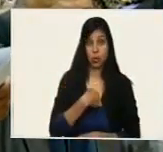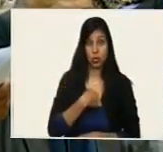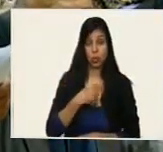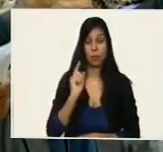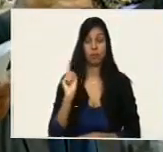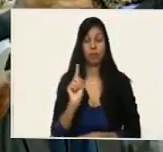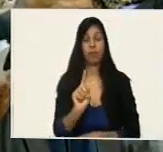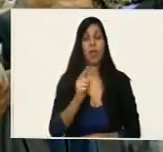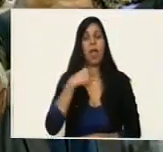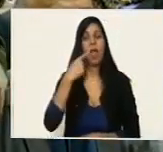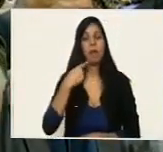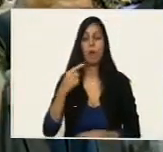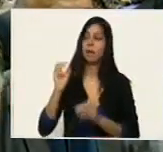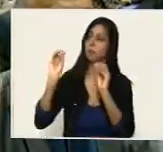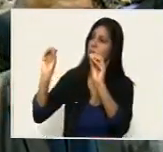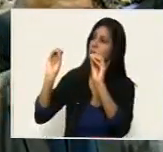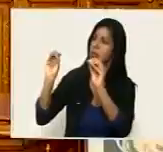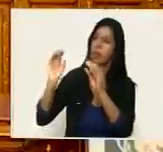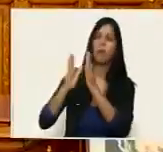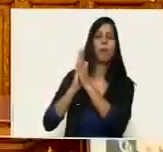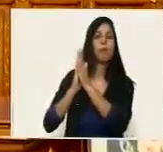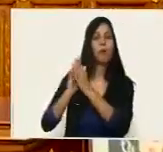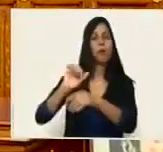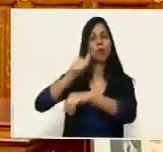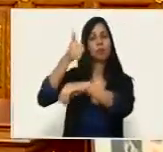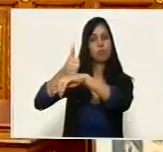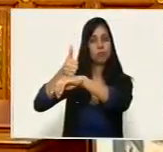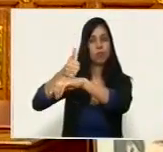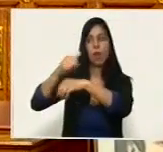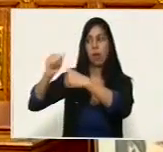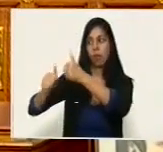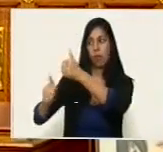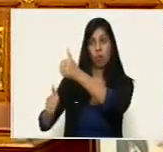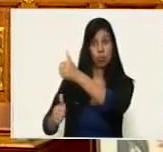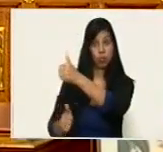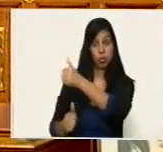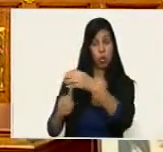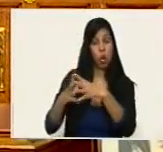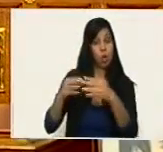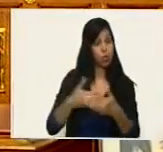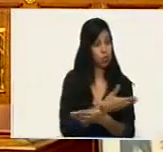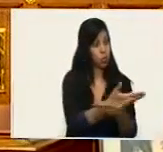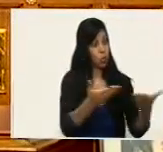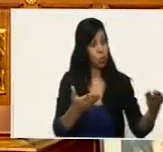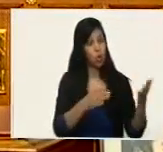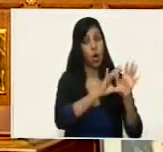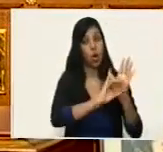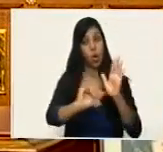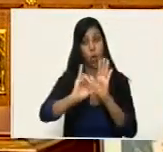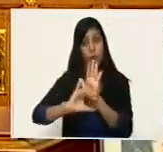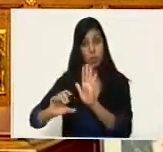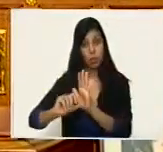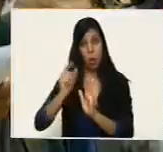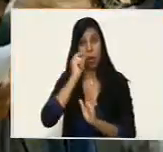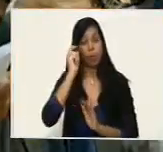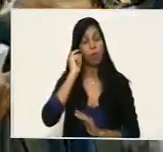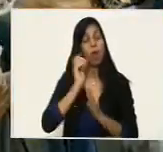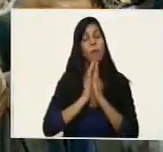solicitar a la directiva de la Asamblea Nacional Constituyente y a todos nuestros hermanos constituyentes